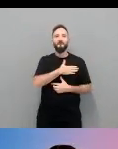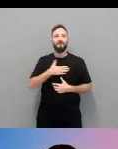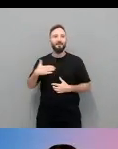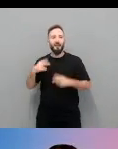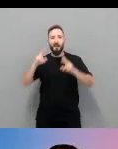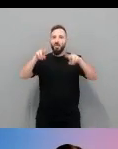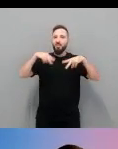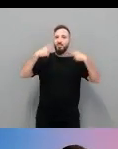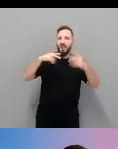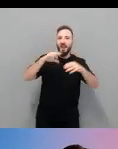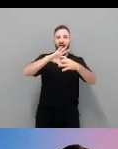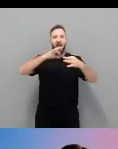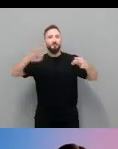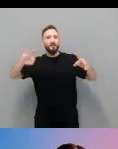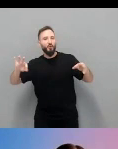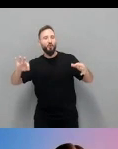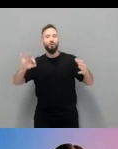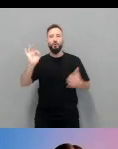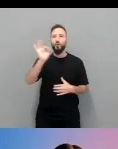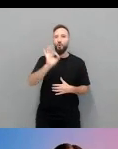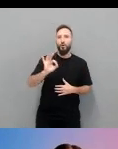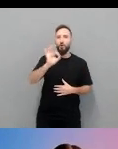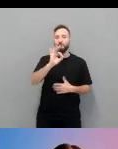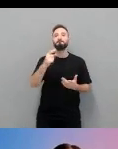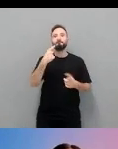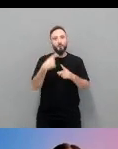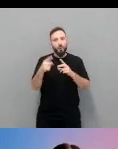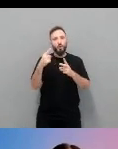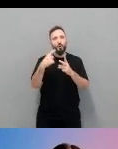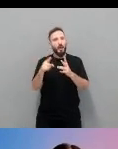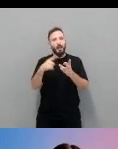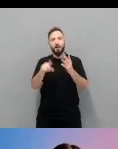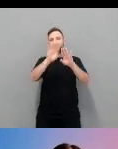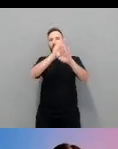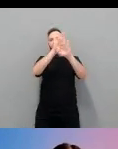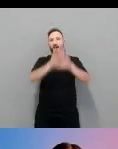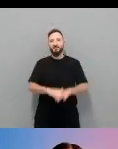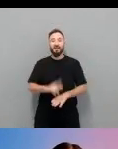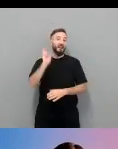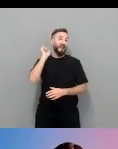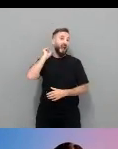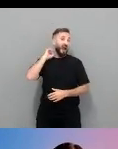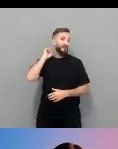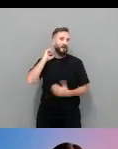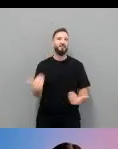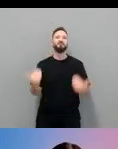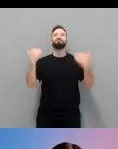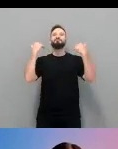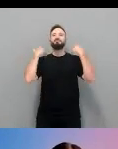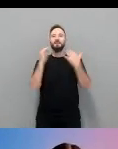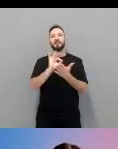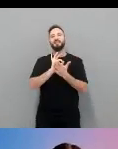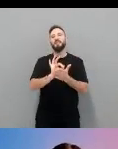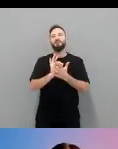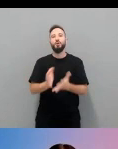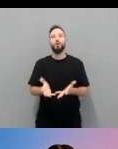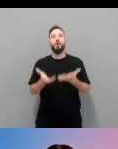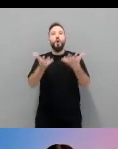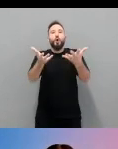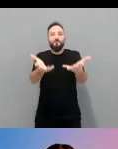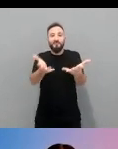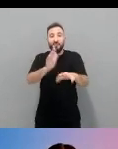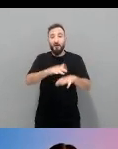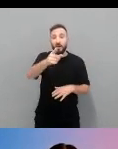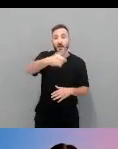con amigos o este tipo de cosas también. Al final es la red ASPACE la que nutre esos servicios, porque vosotros